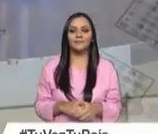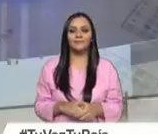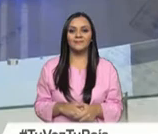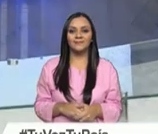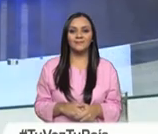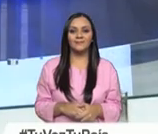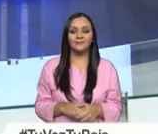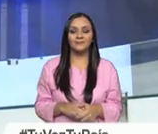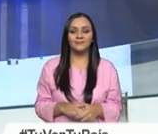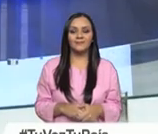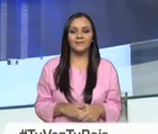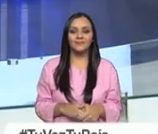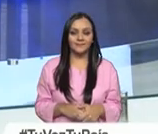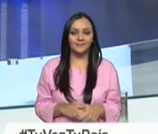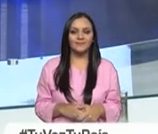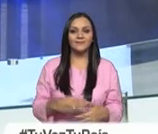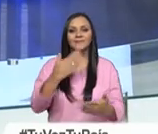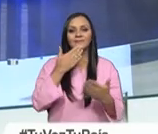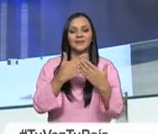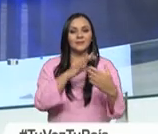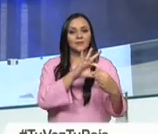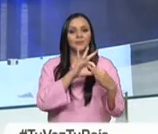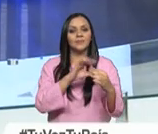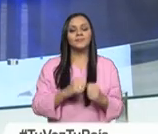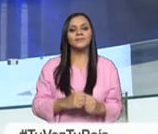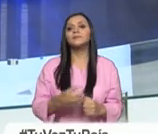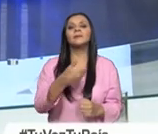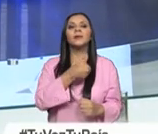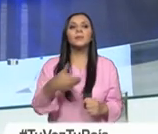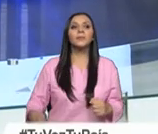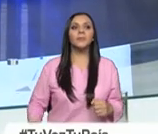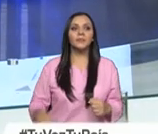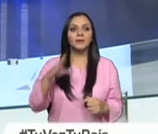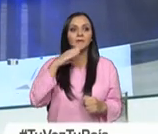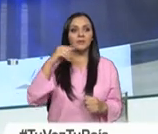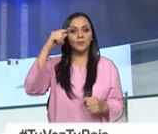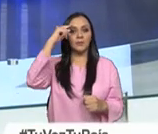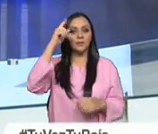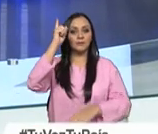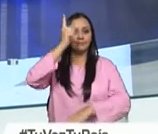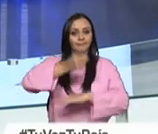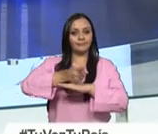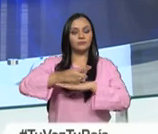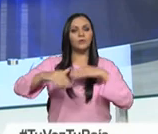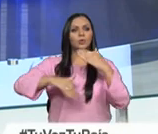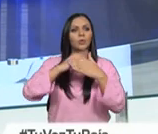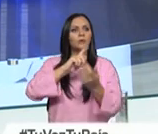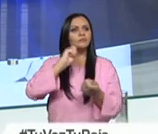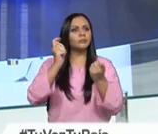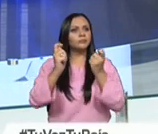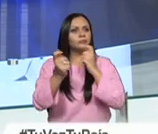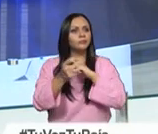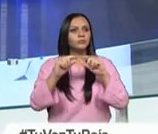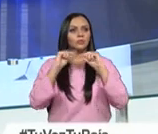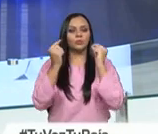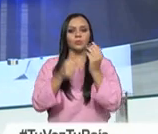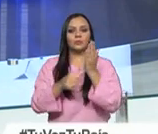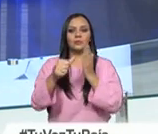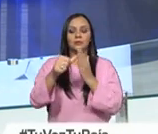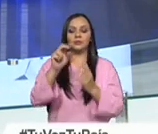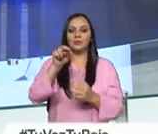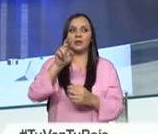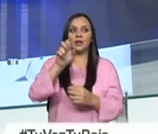Ciudadano. Gracias, Caterine. El presidente de la República, Rafael Correa, dispuso nuevos cambios en el gabinete. Sandra